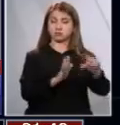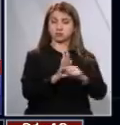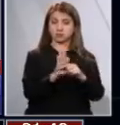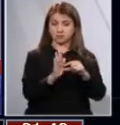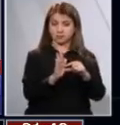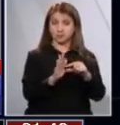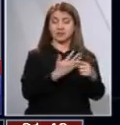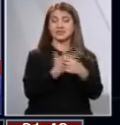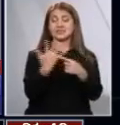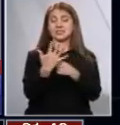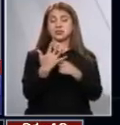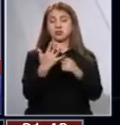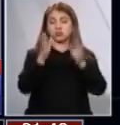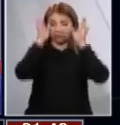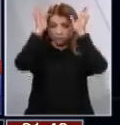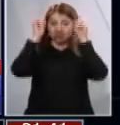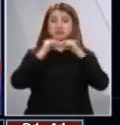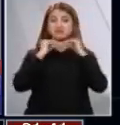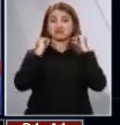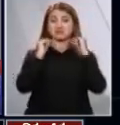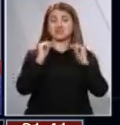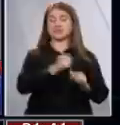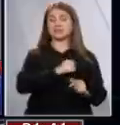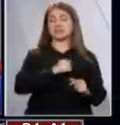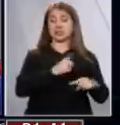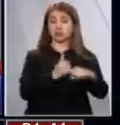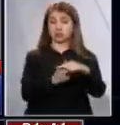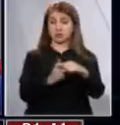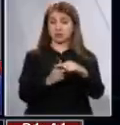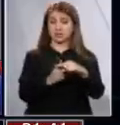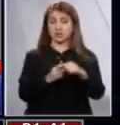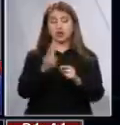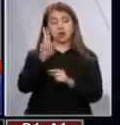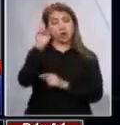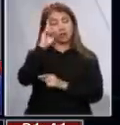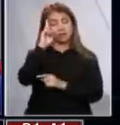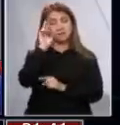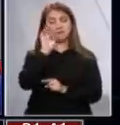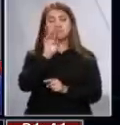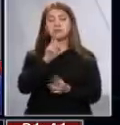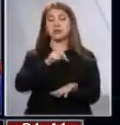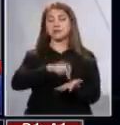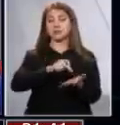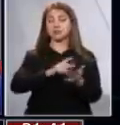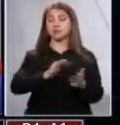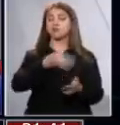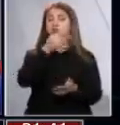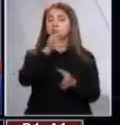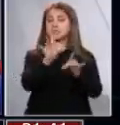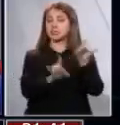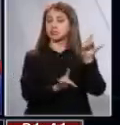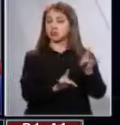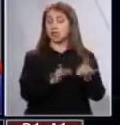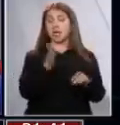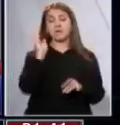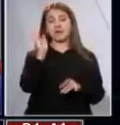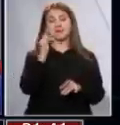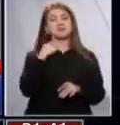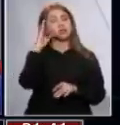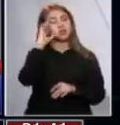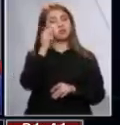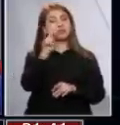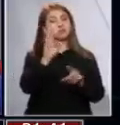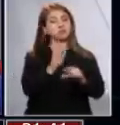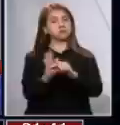cual cinco obispos, no todos, cinco obispos de la Iglesia Católica recordaban a los parlamentarios las futuras elecciones. ¿Qué le pareció